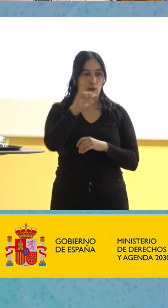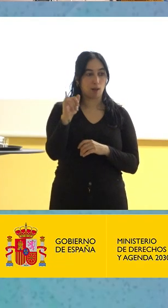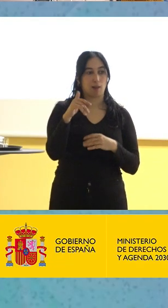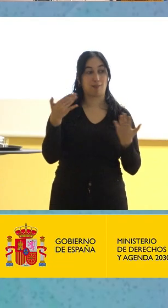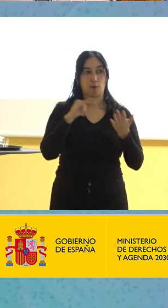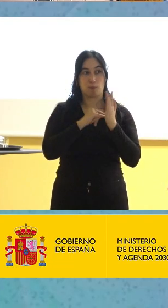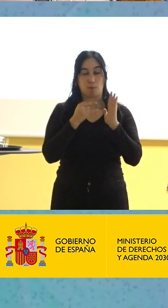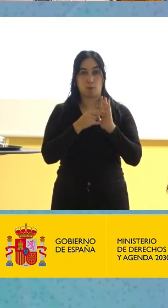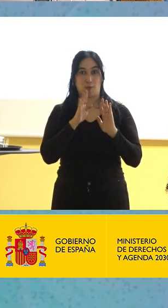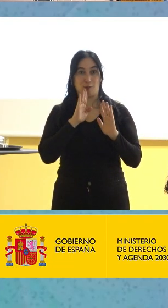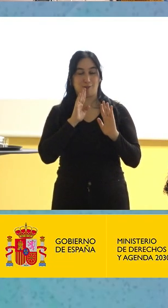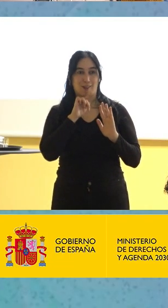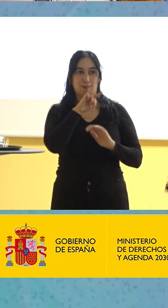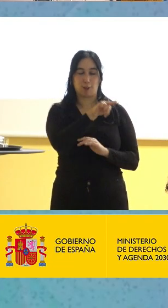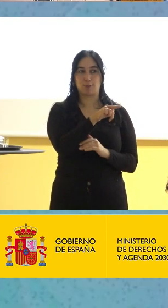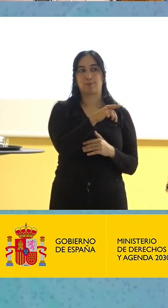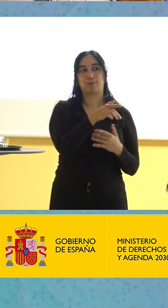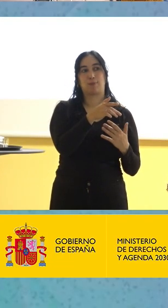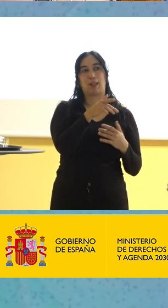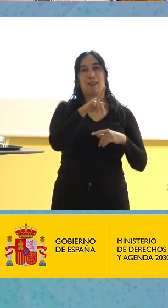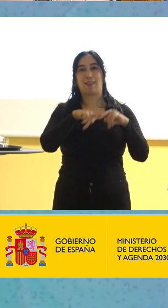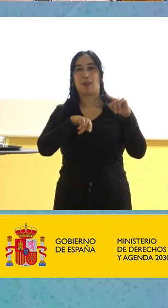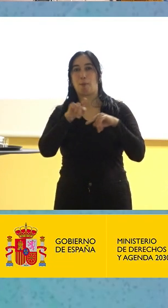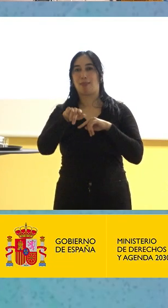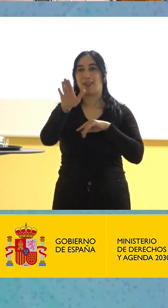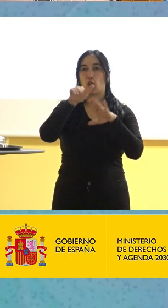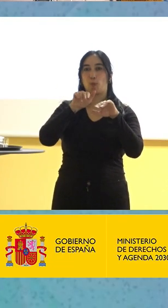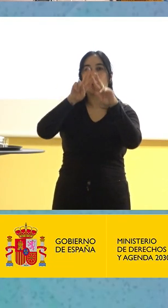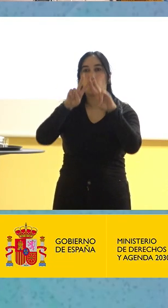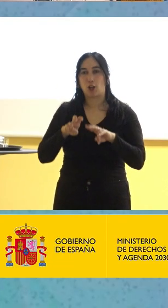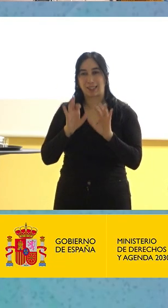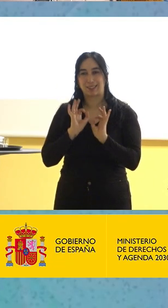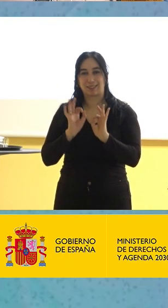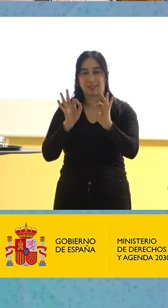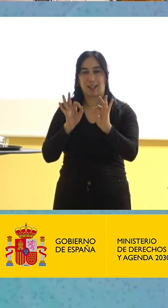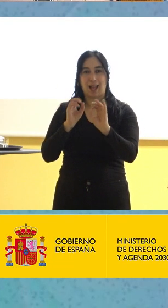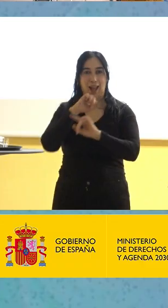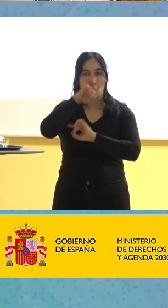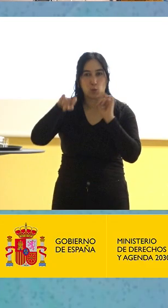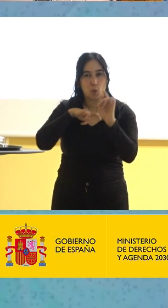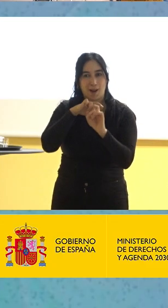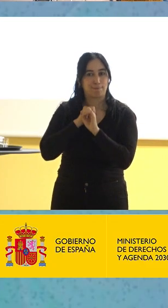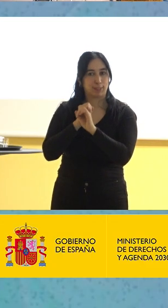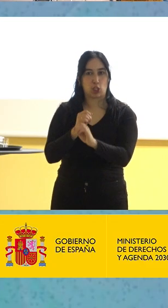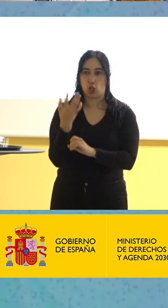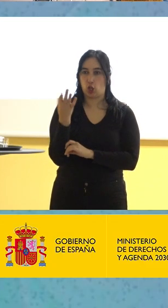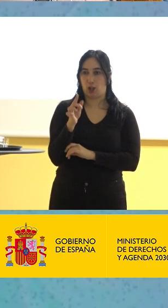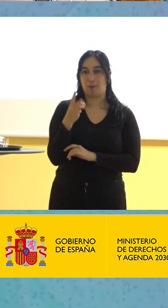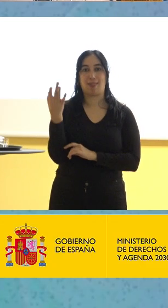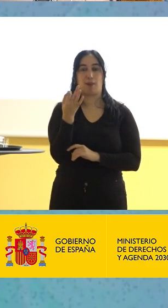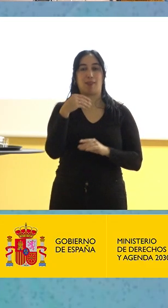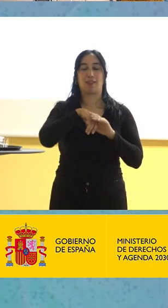estos proyectos no dependieran de convocatorias de investigación concretas anuales, sino que se integren